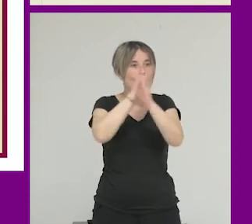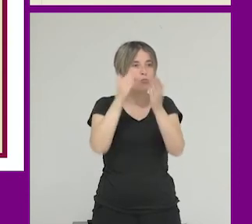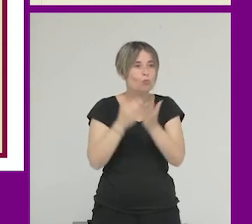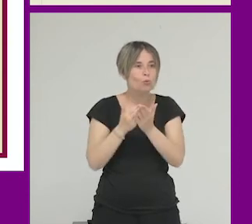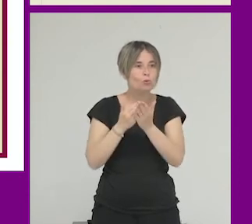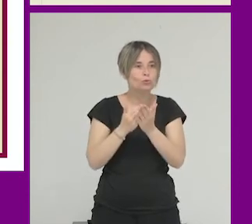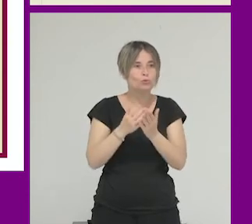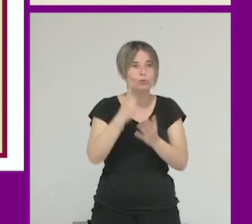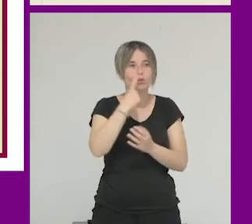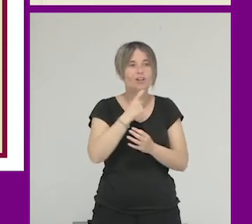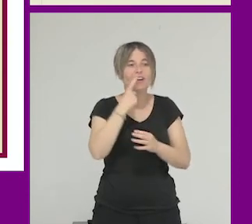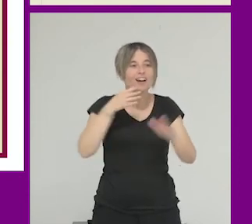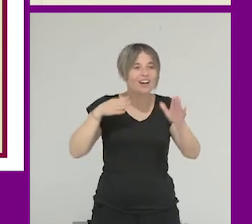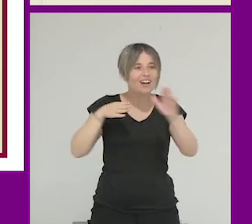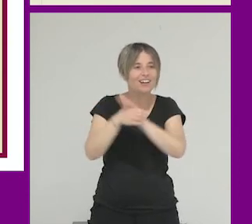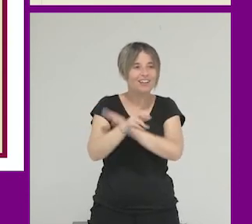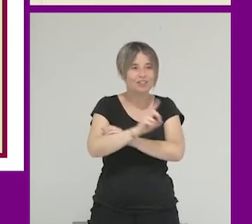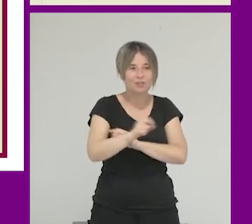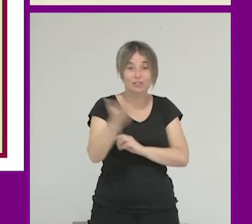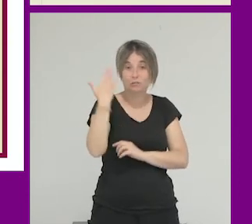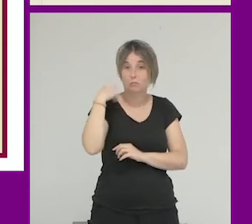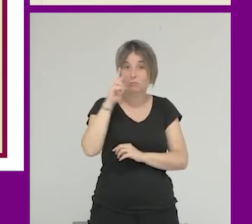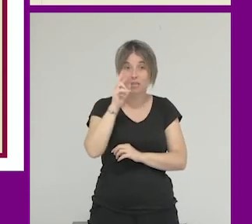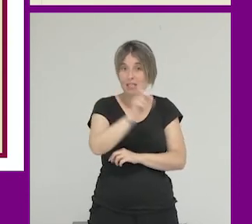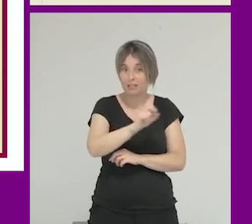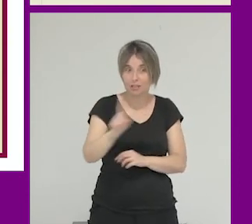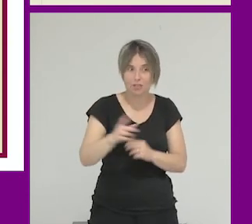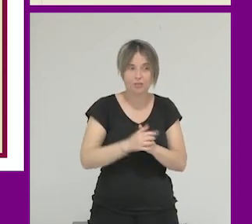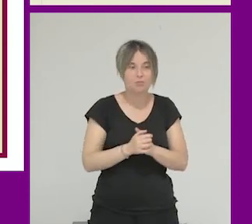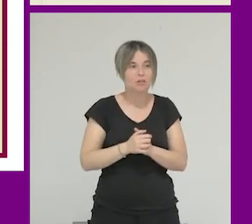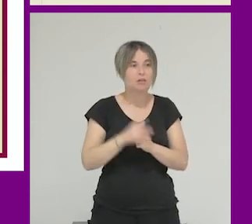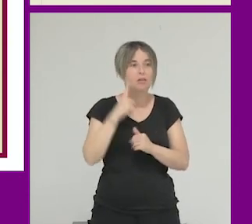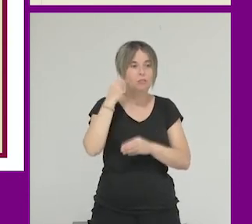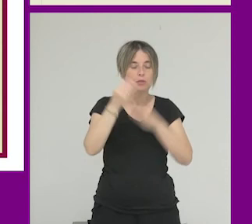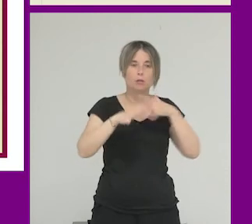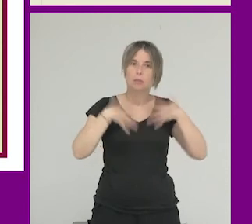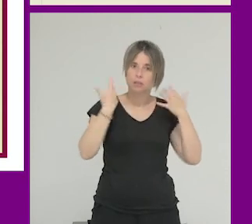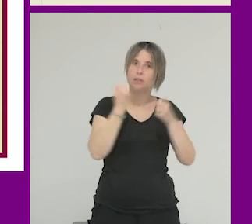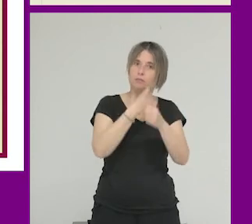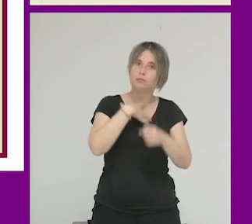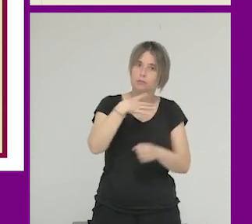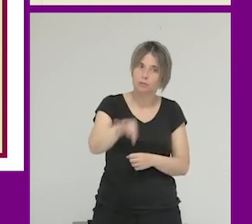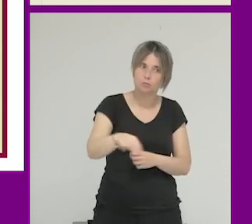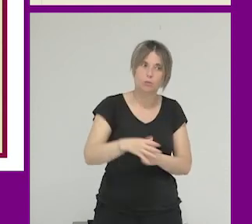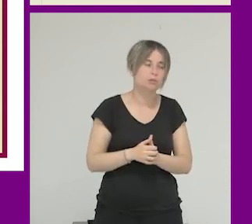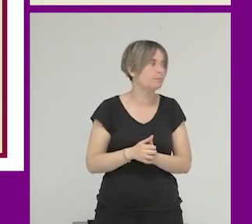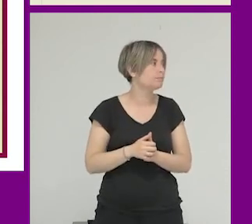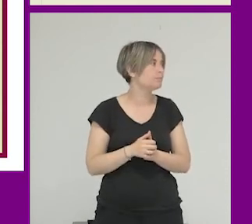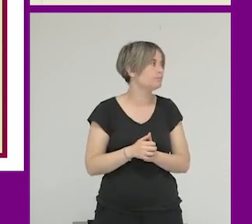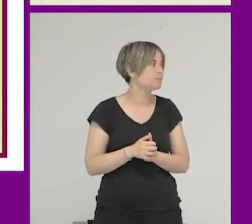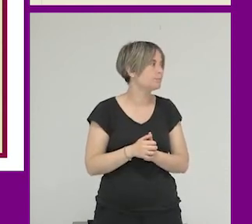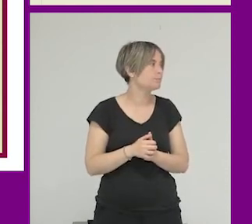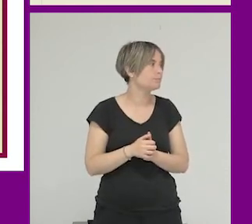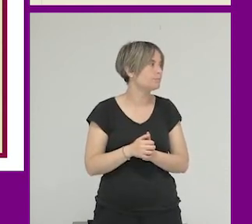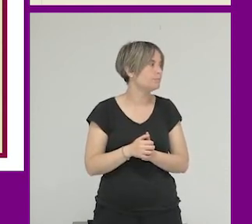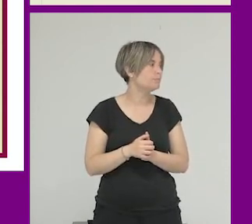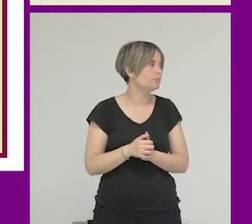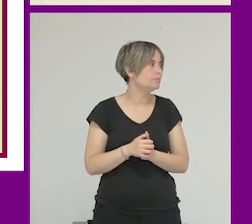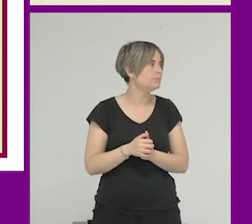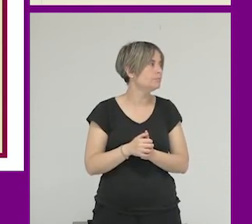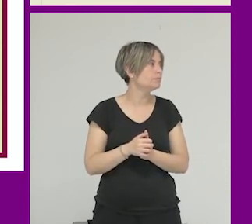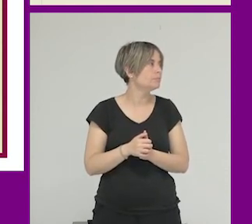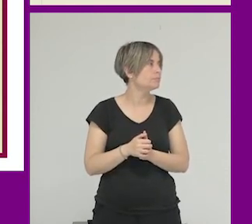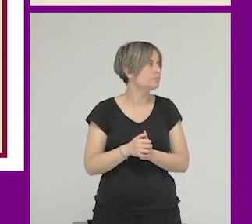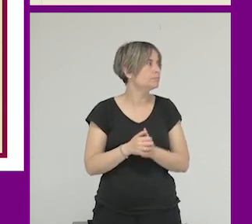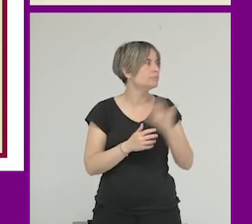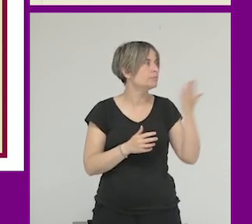eta izan ala ez, tampoko lo behia. Eta bihurtu da posible, ez? Esperientza batzuekin. Zer